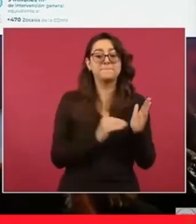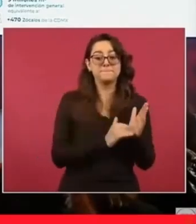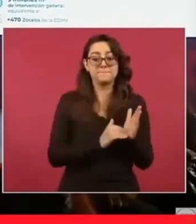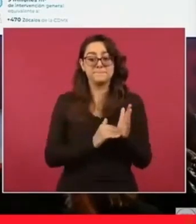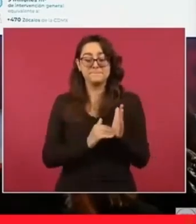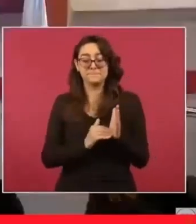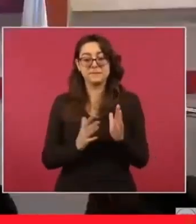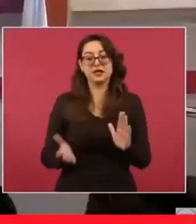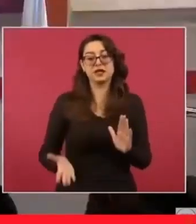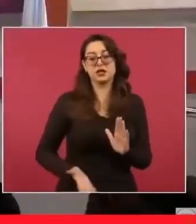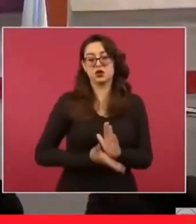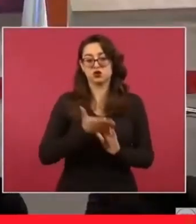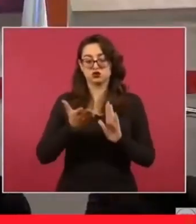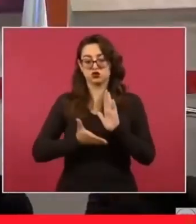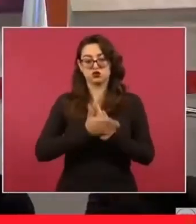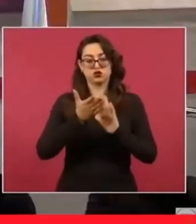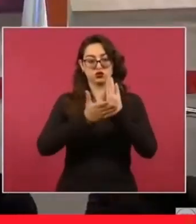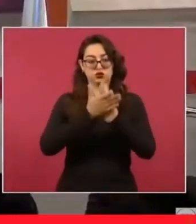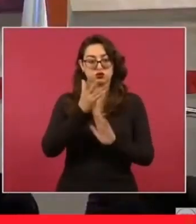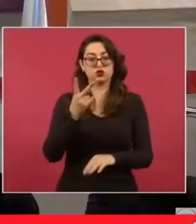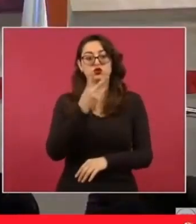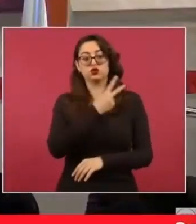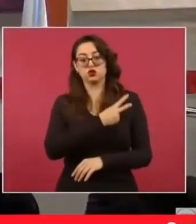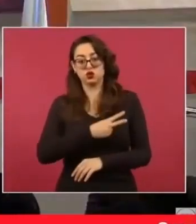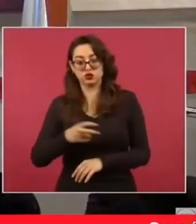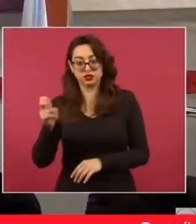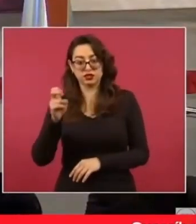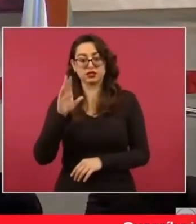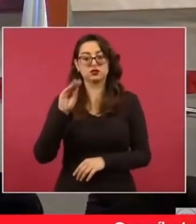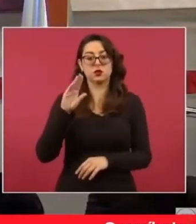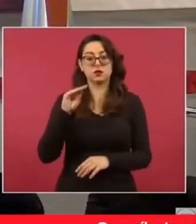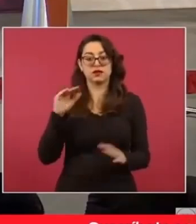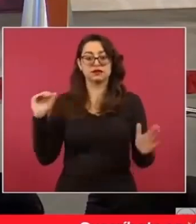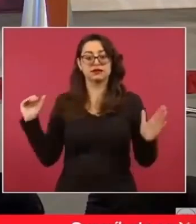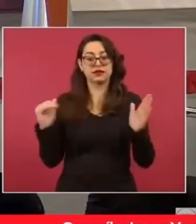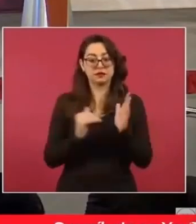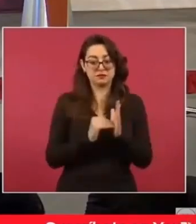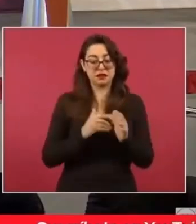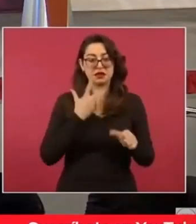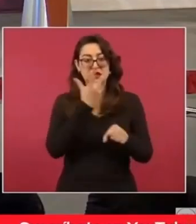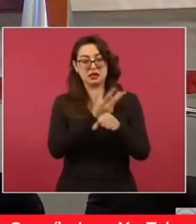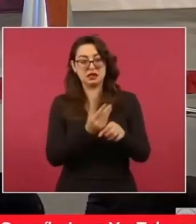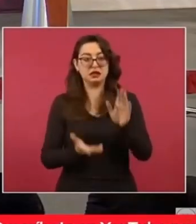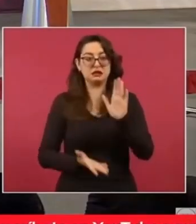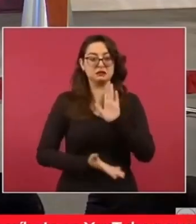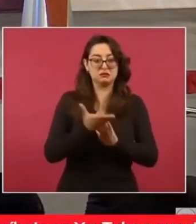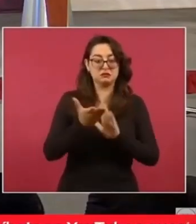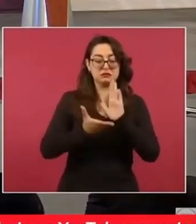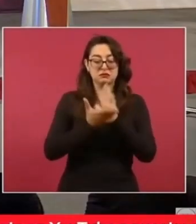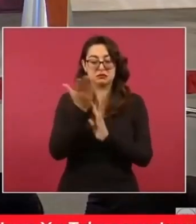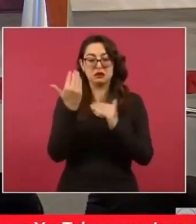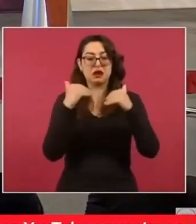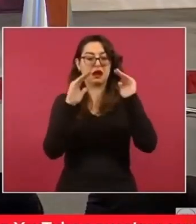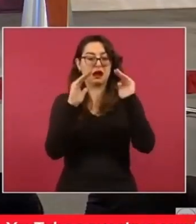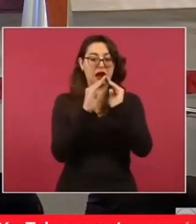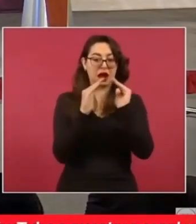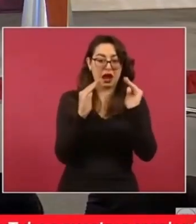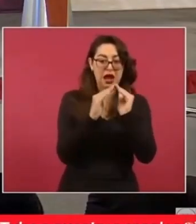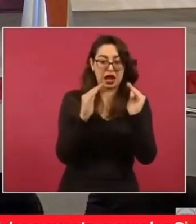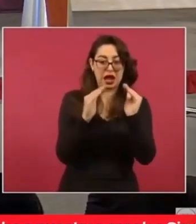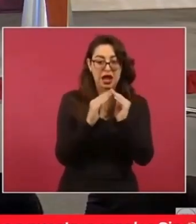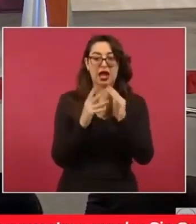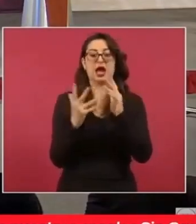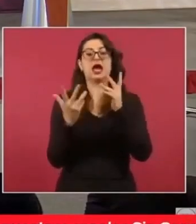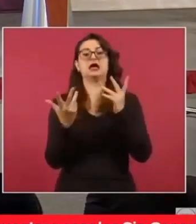nacional, 290,000 acciones de vivienda. Esto quiere decir, hay que recordar que si aledañamente o en